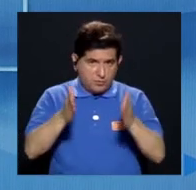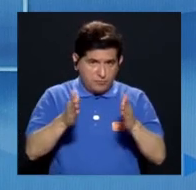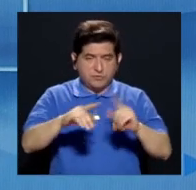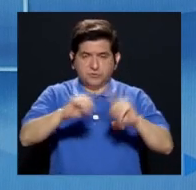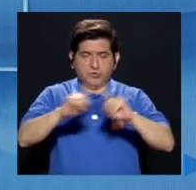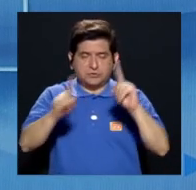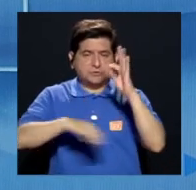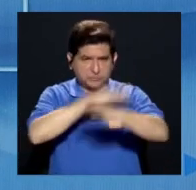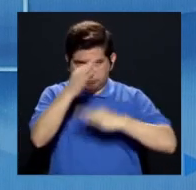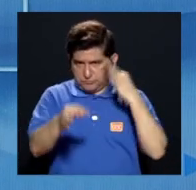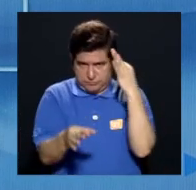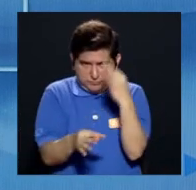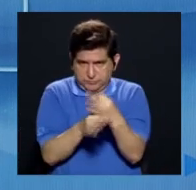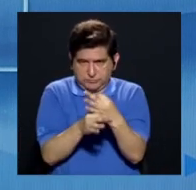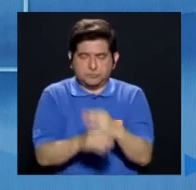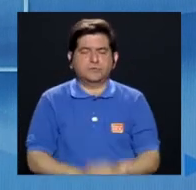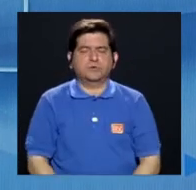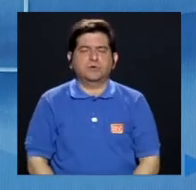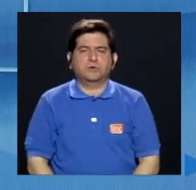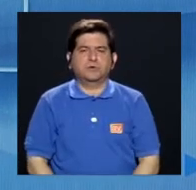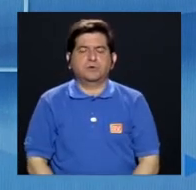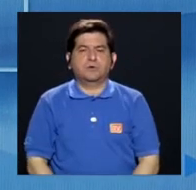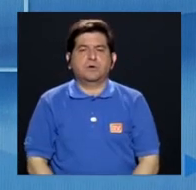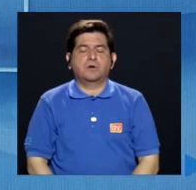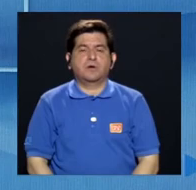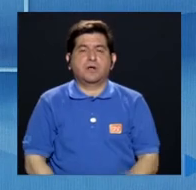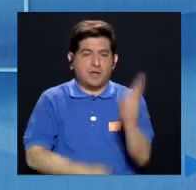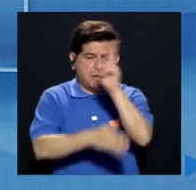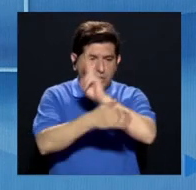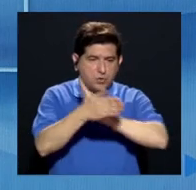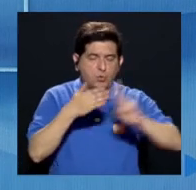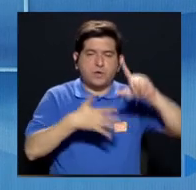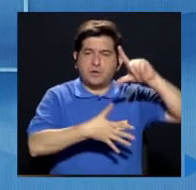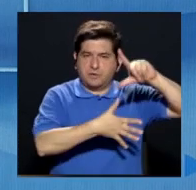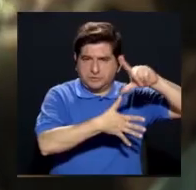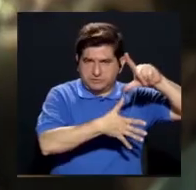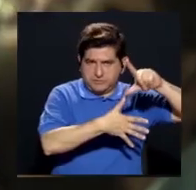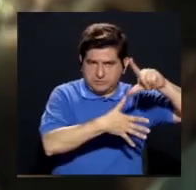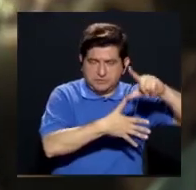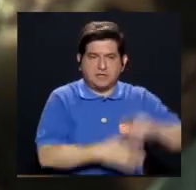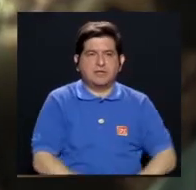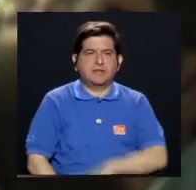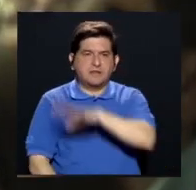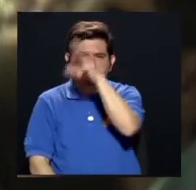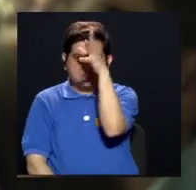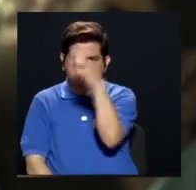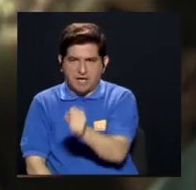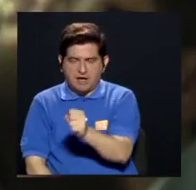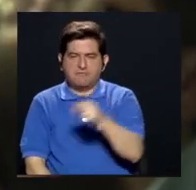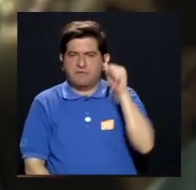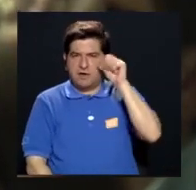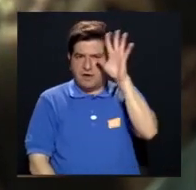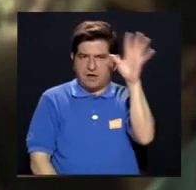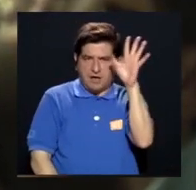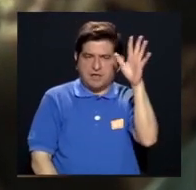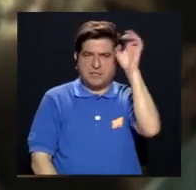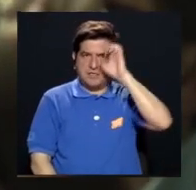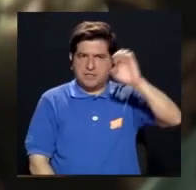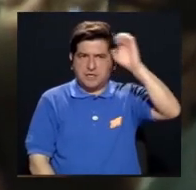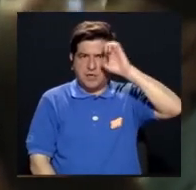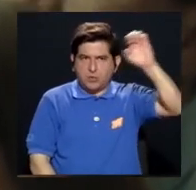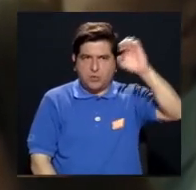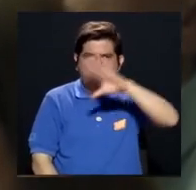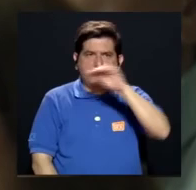y académicas entre las universidades de América Latina, África, Asia,